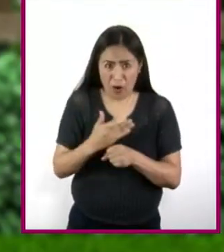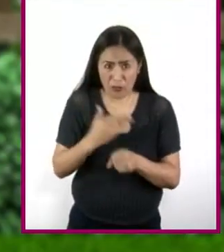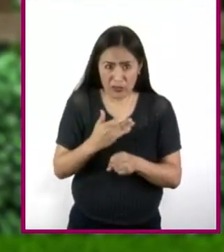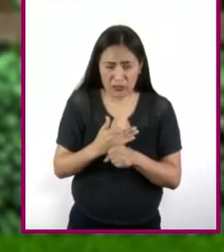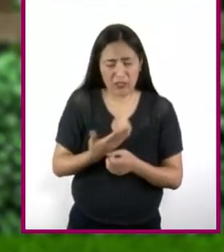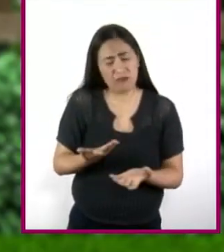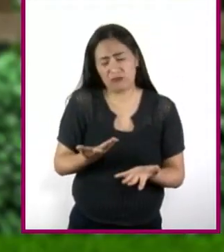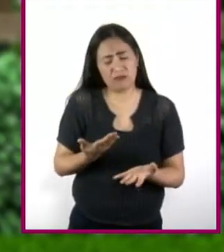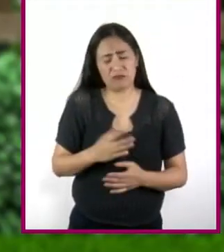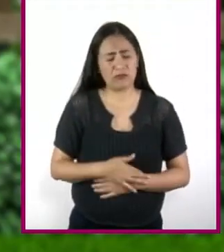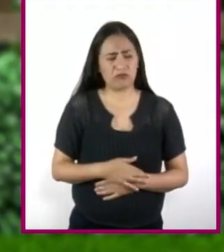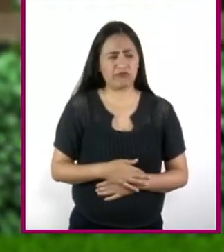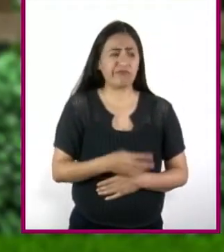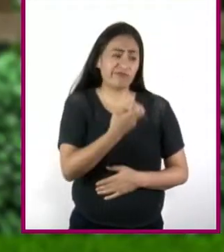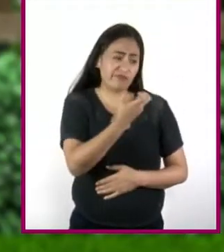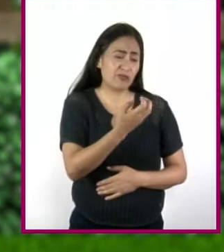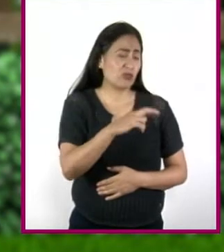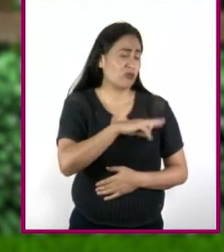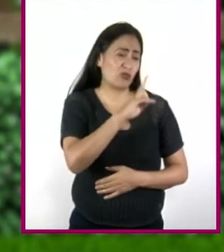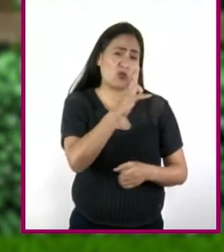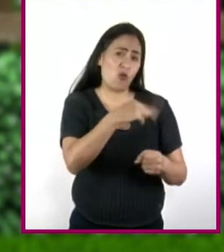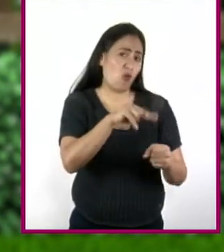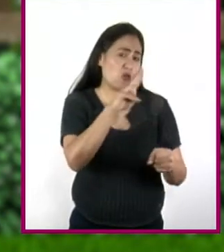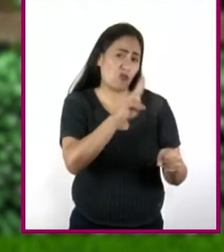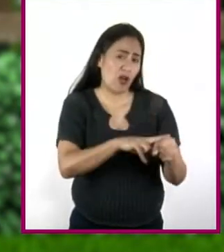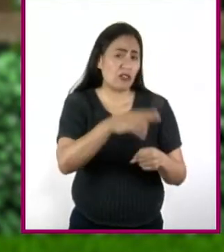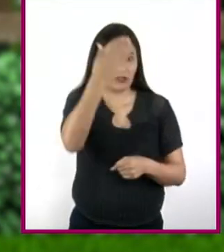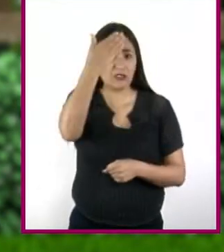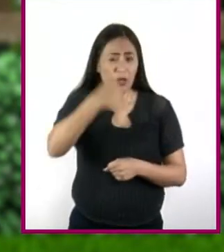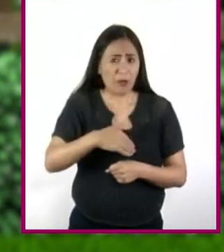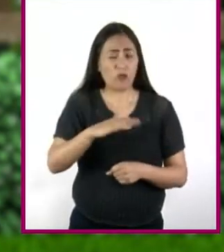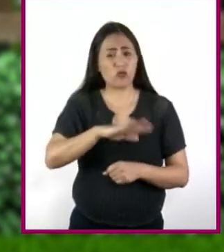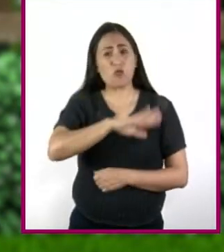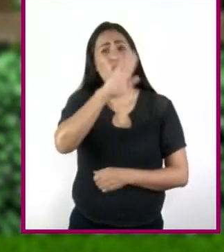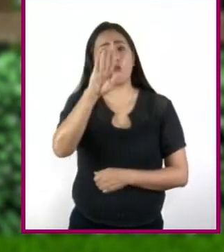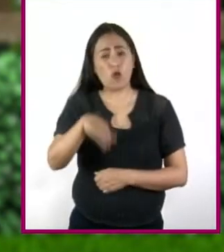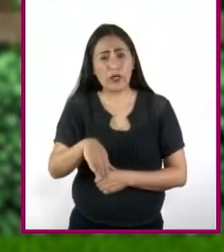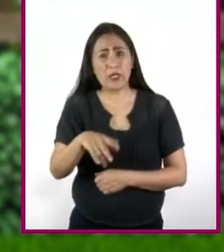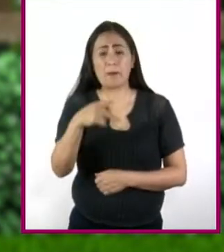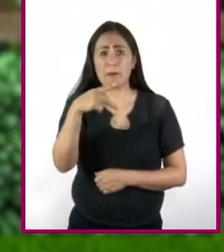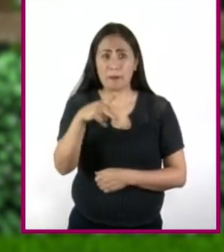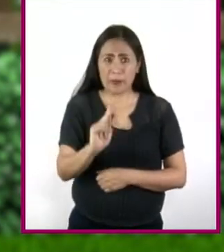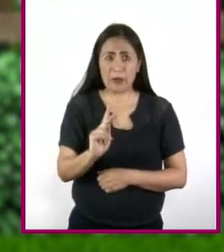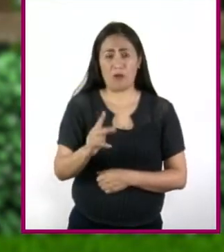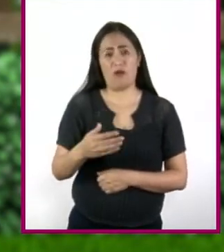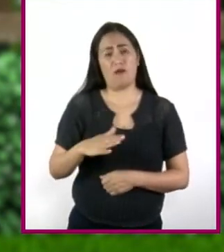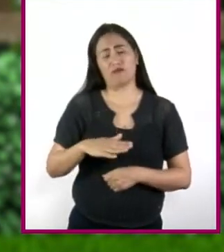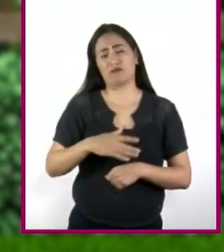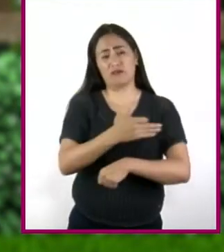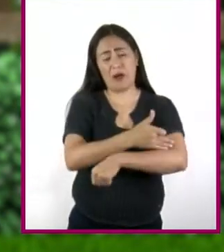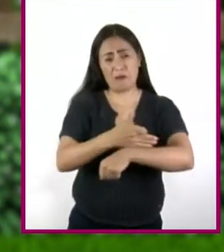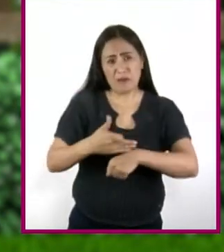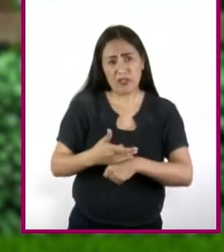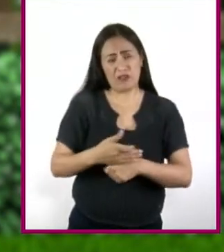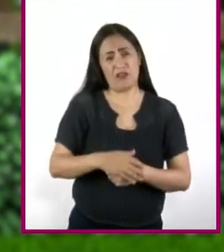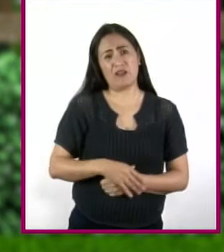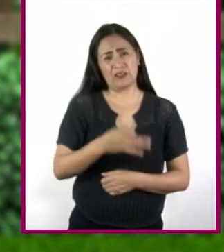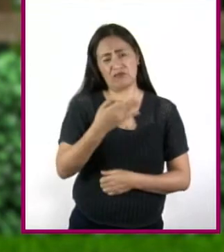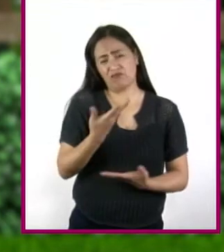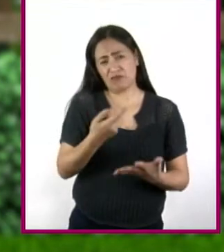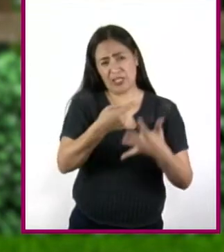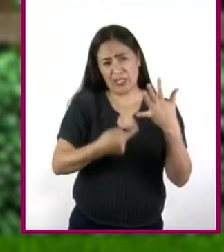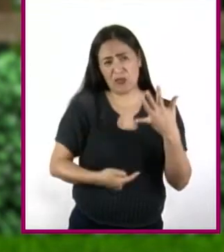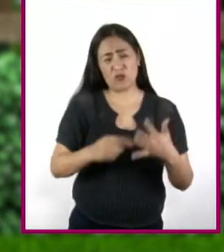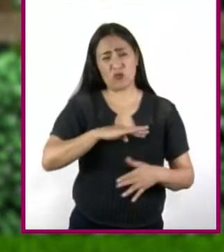es normal. Sabemos que la muerte llegará, pero no es algo que les pase todo el tiempo a nuestros seres cercanos, aunque